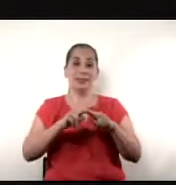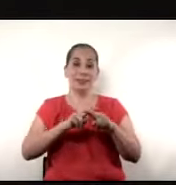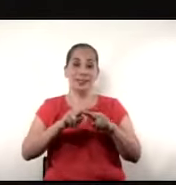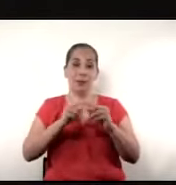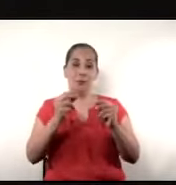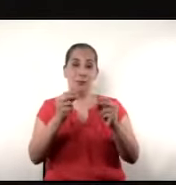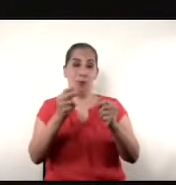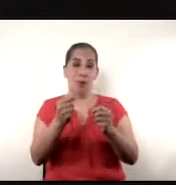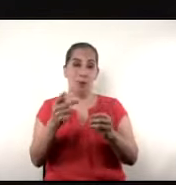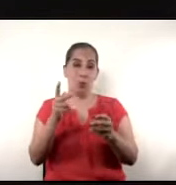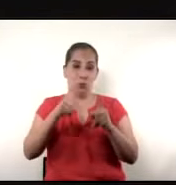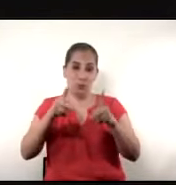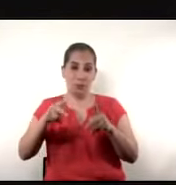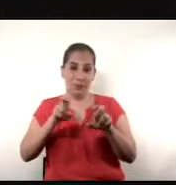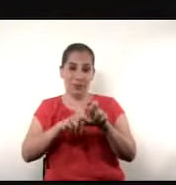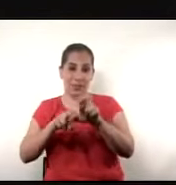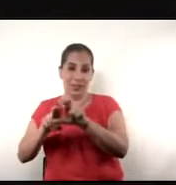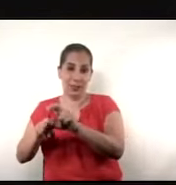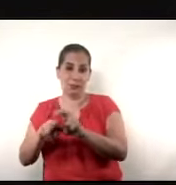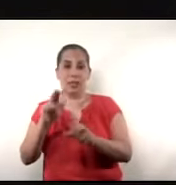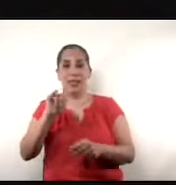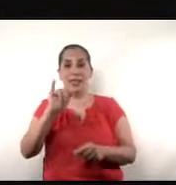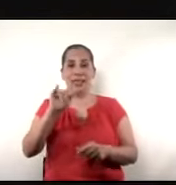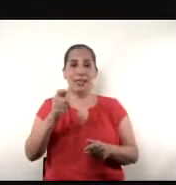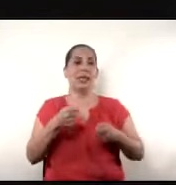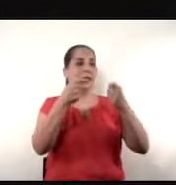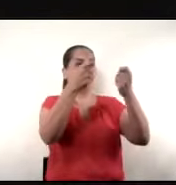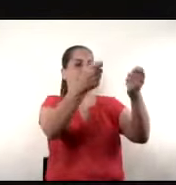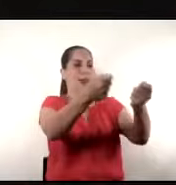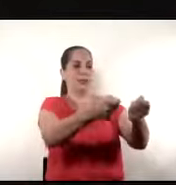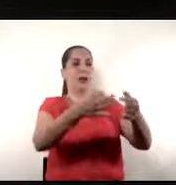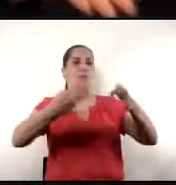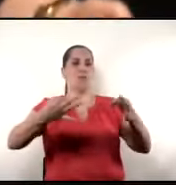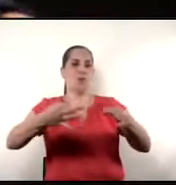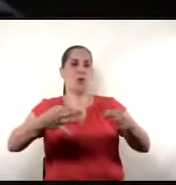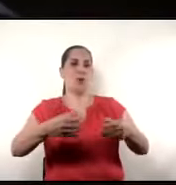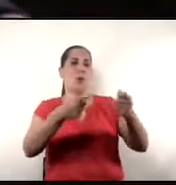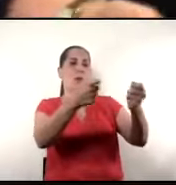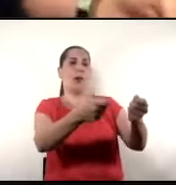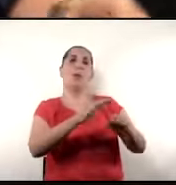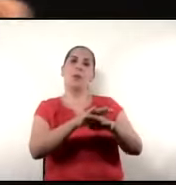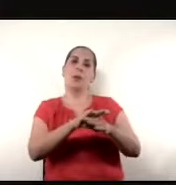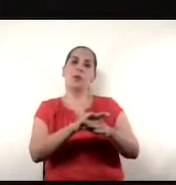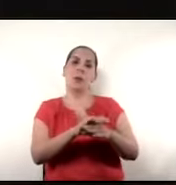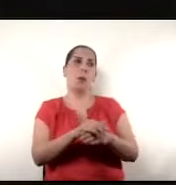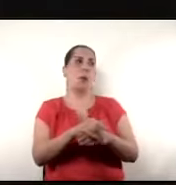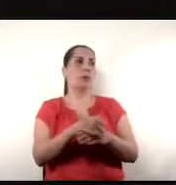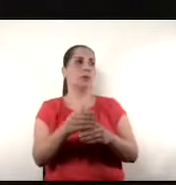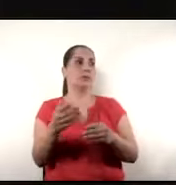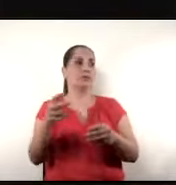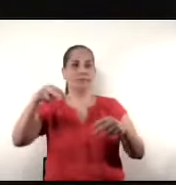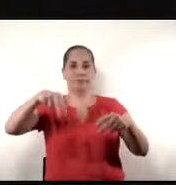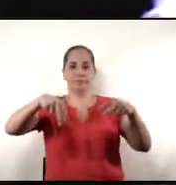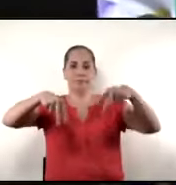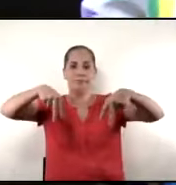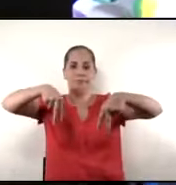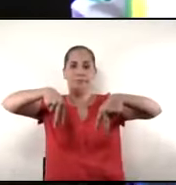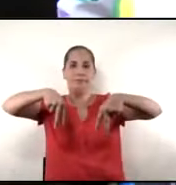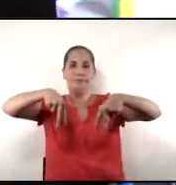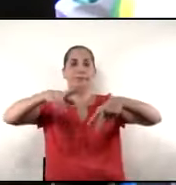que la ingeniera Ileana Aguinar le hará entrega de manera formal esta noche, para lo cual le pido, por favor, que en las distintas marcas puedan sentarse al